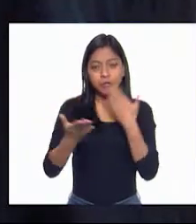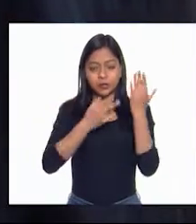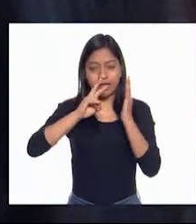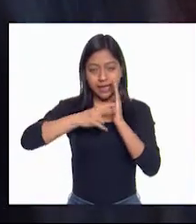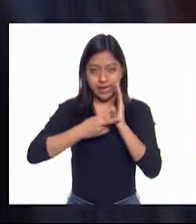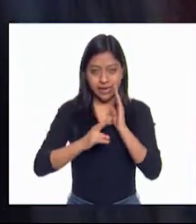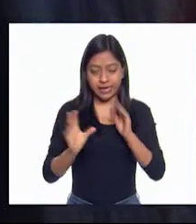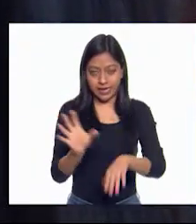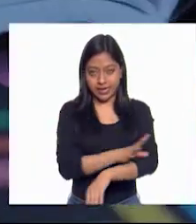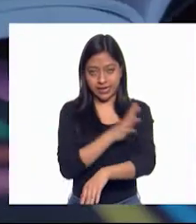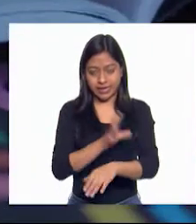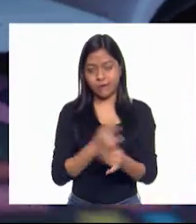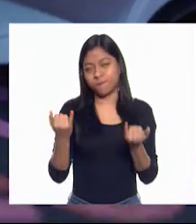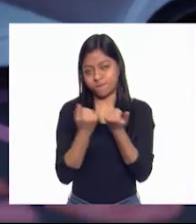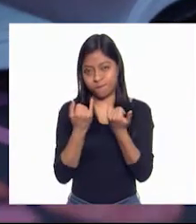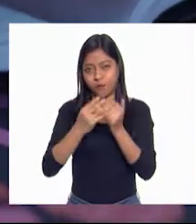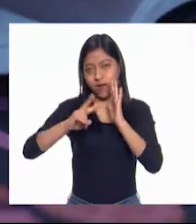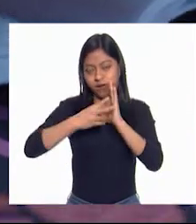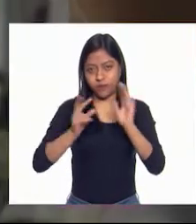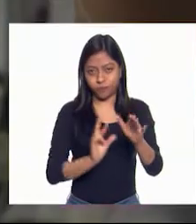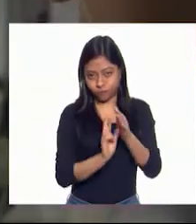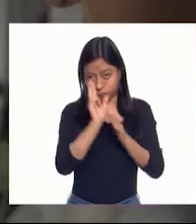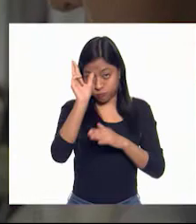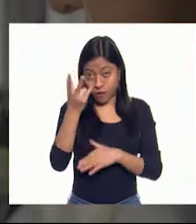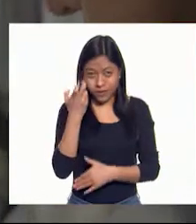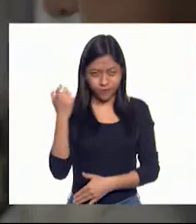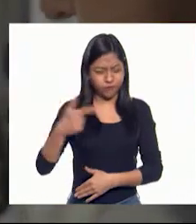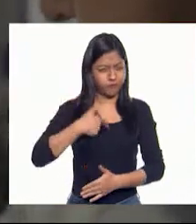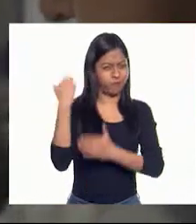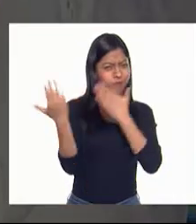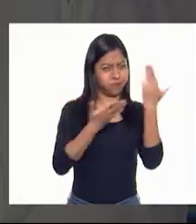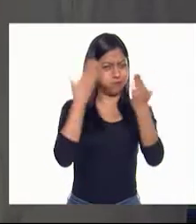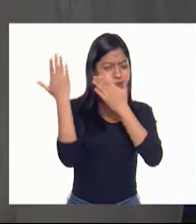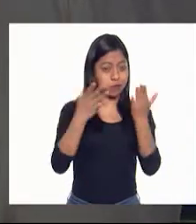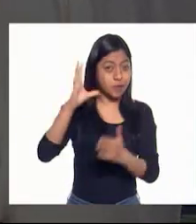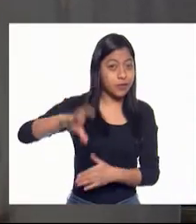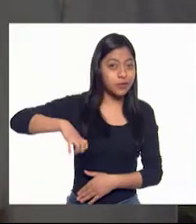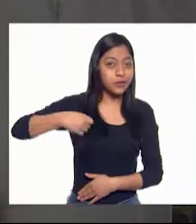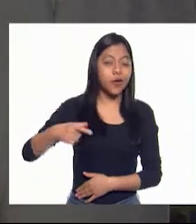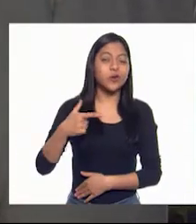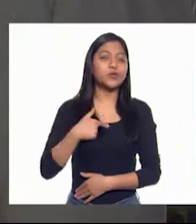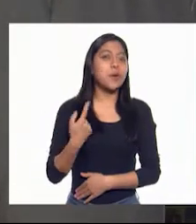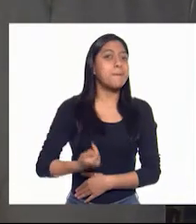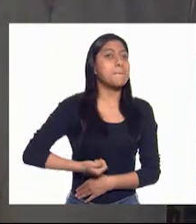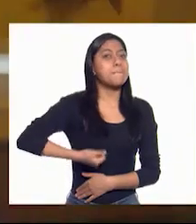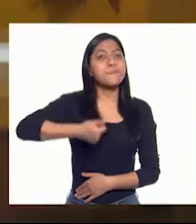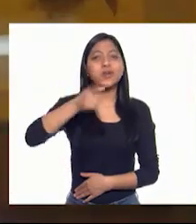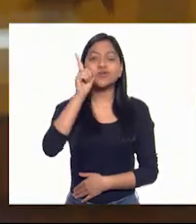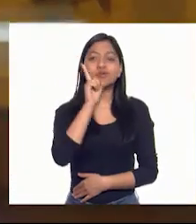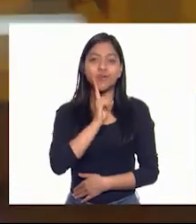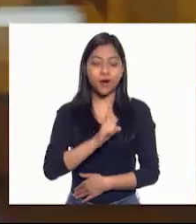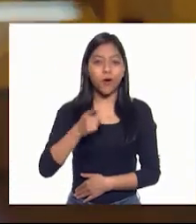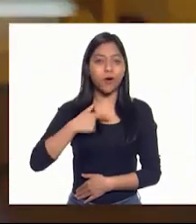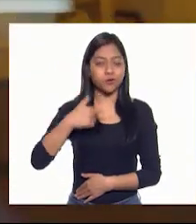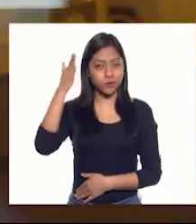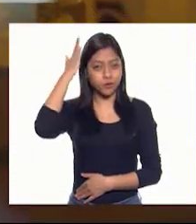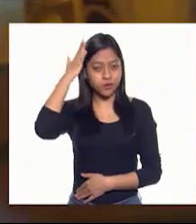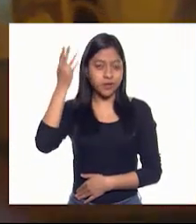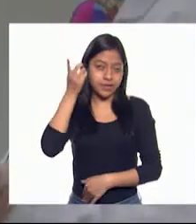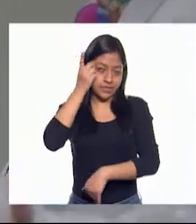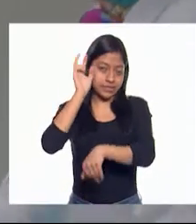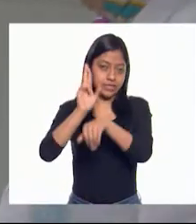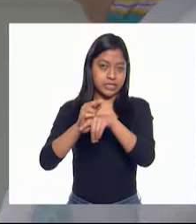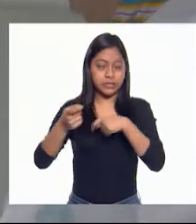y después ingeniería nuclear. Todo ese trabajo y estudio me hicieron ser la primera mujer en dirigir uno de